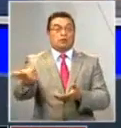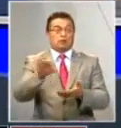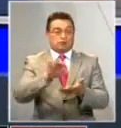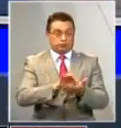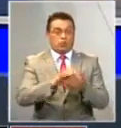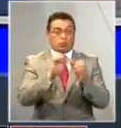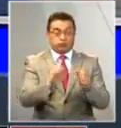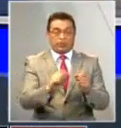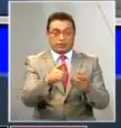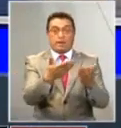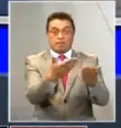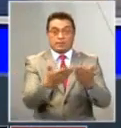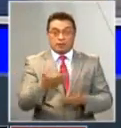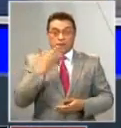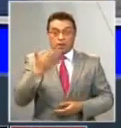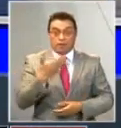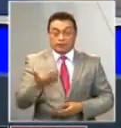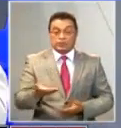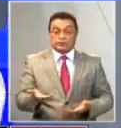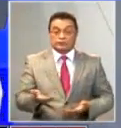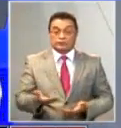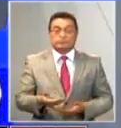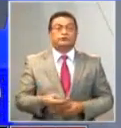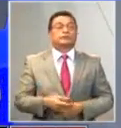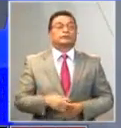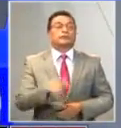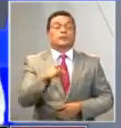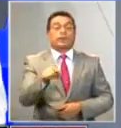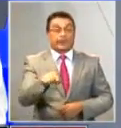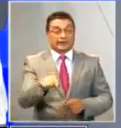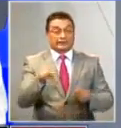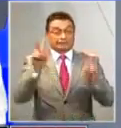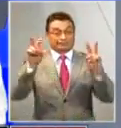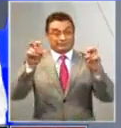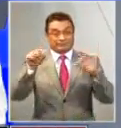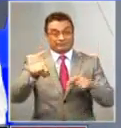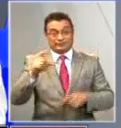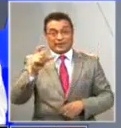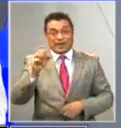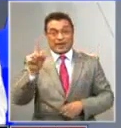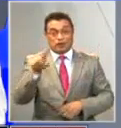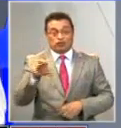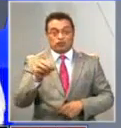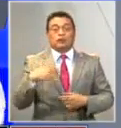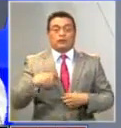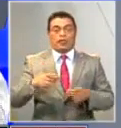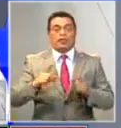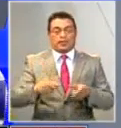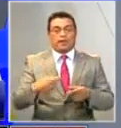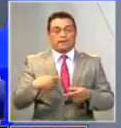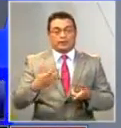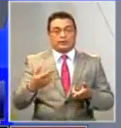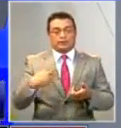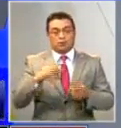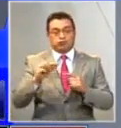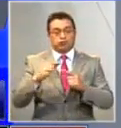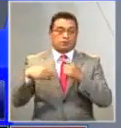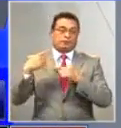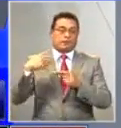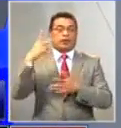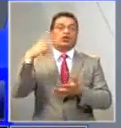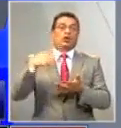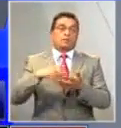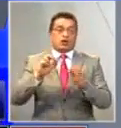le va a invitar a declarar? Mira, este caso yo creo que estamos en condiciones de señalar que viene a lo menos del año 2008